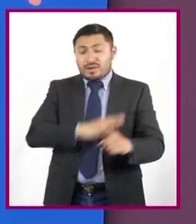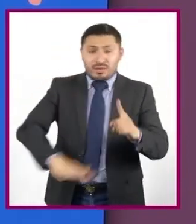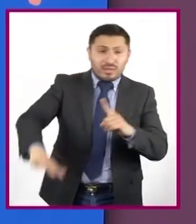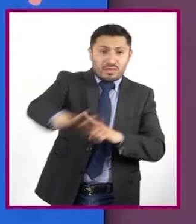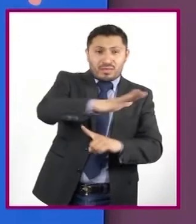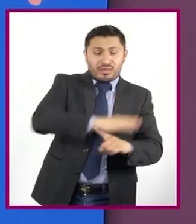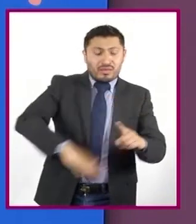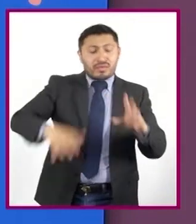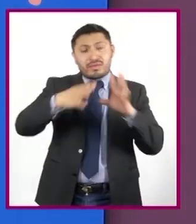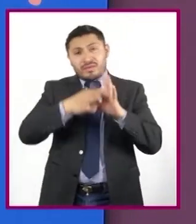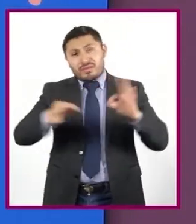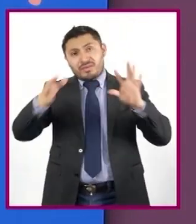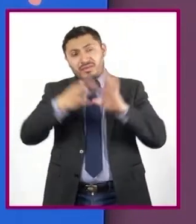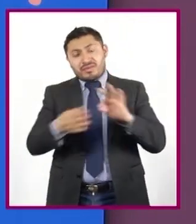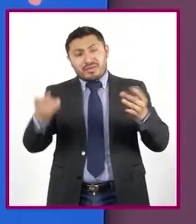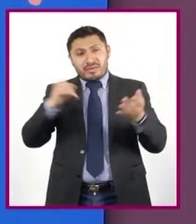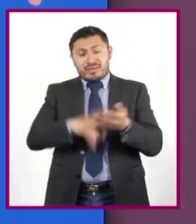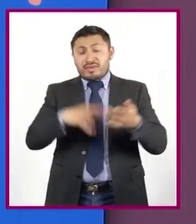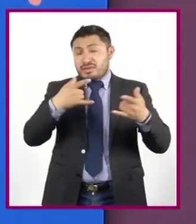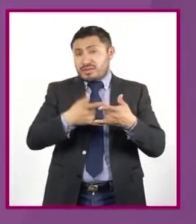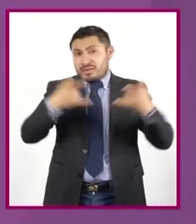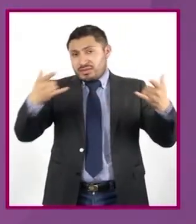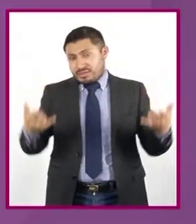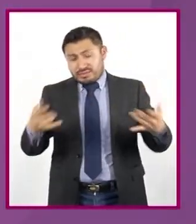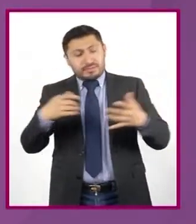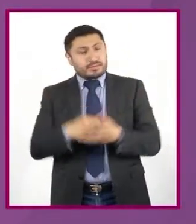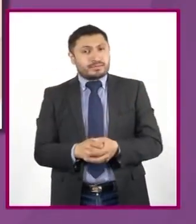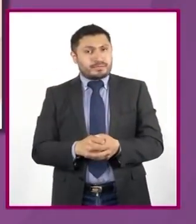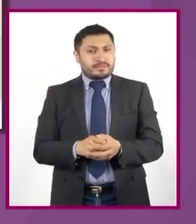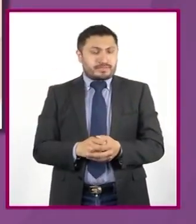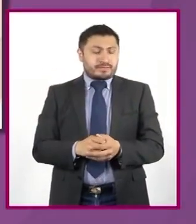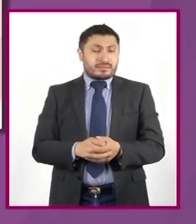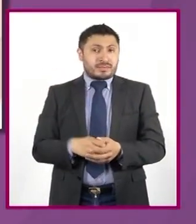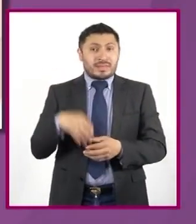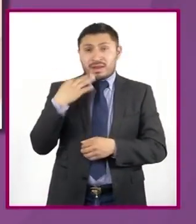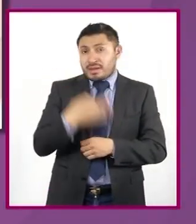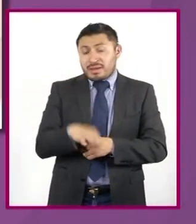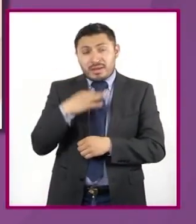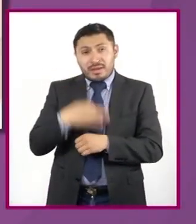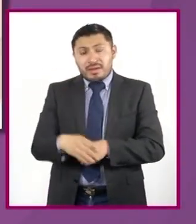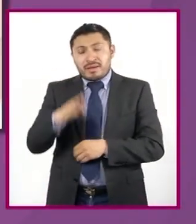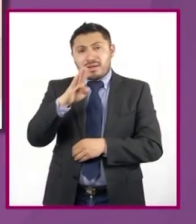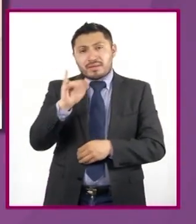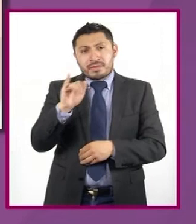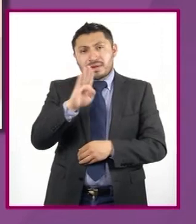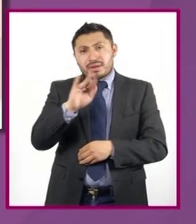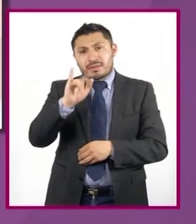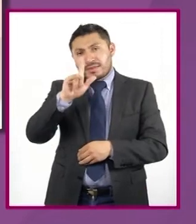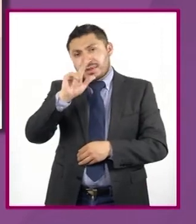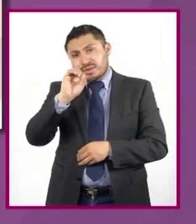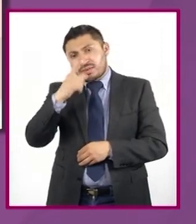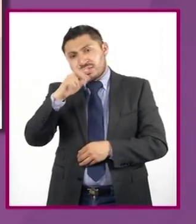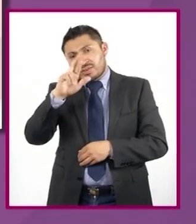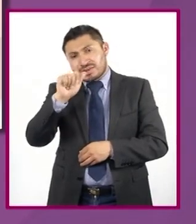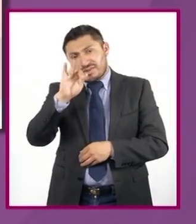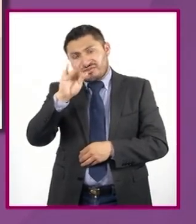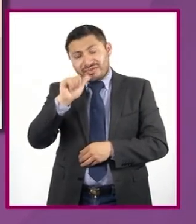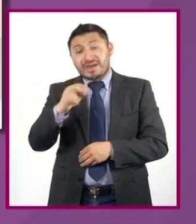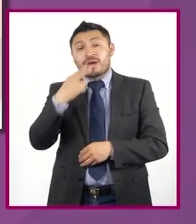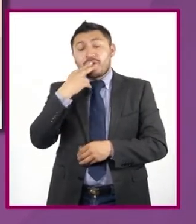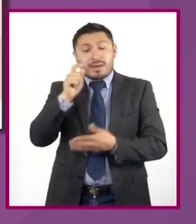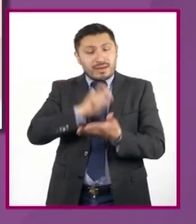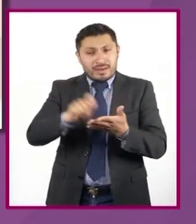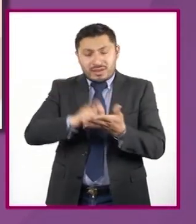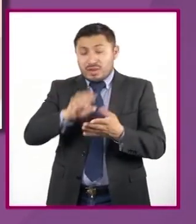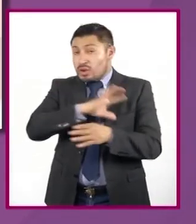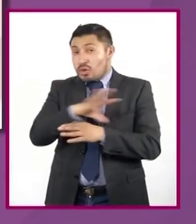en términos históricos o literarios. Mientras que en la bibliografía se escribe la referencia completa, autor